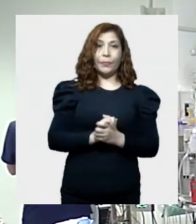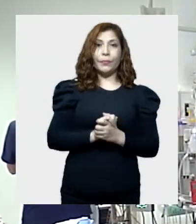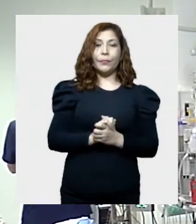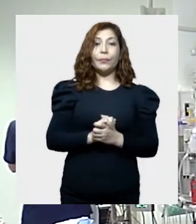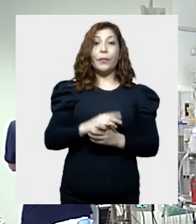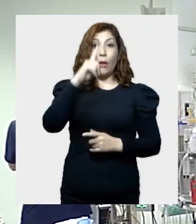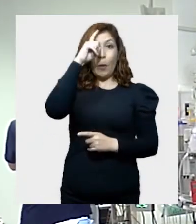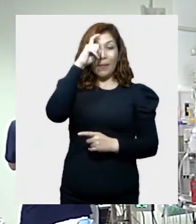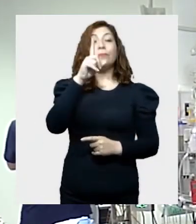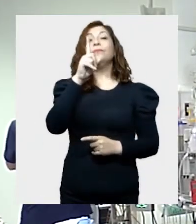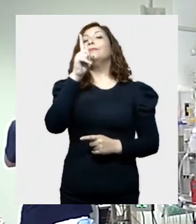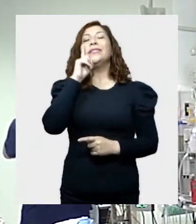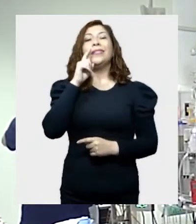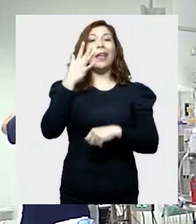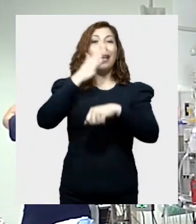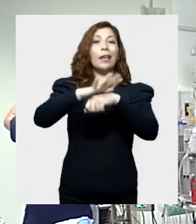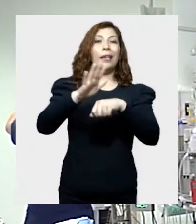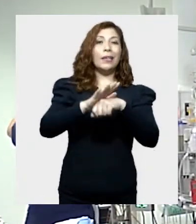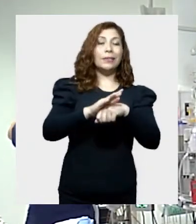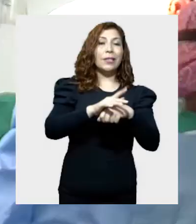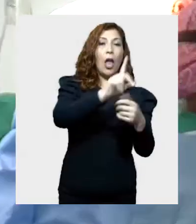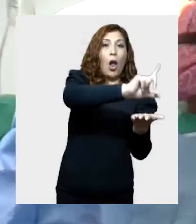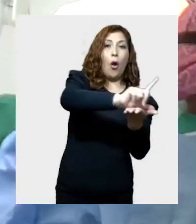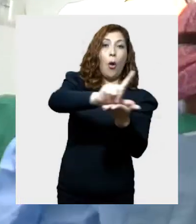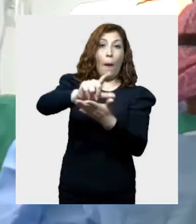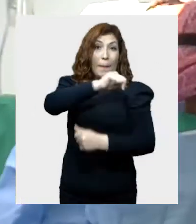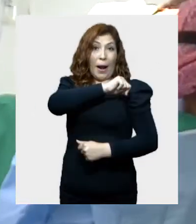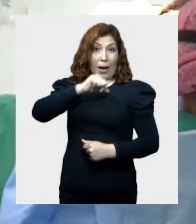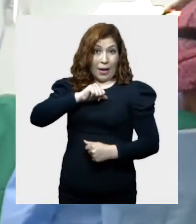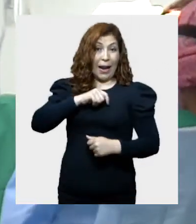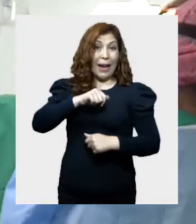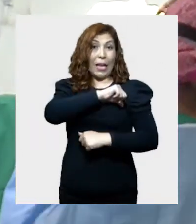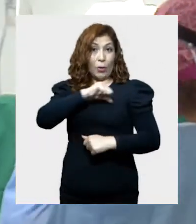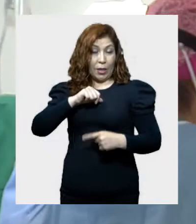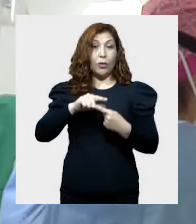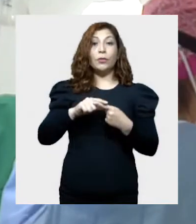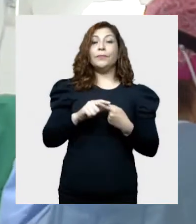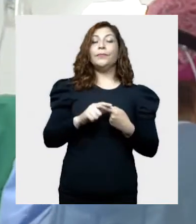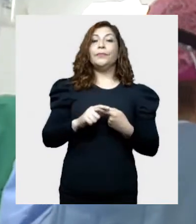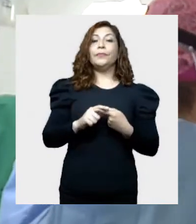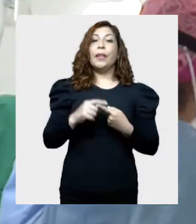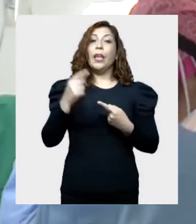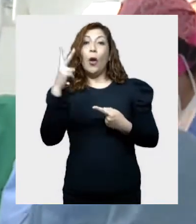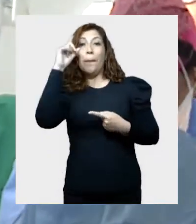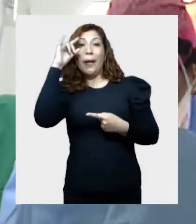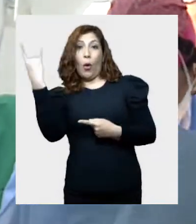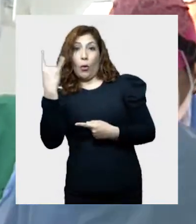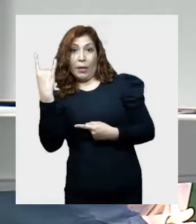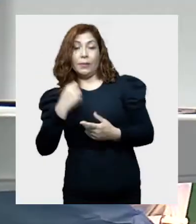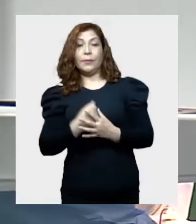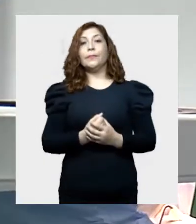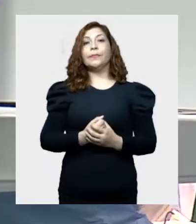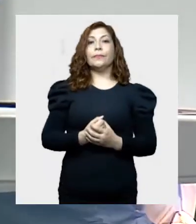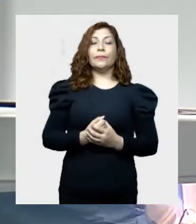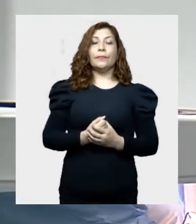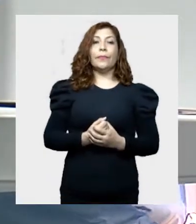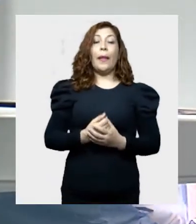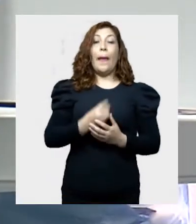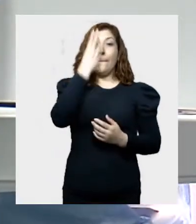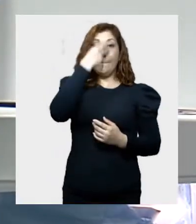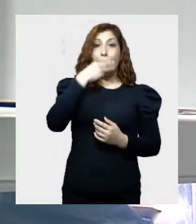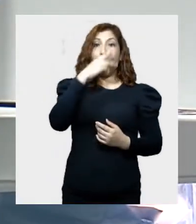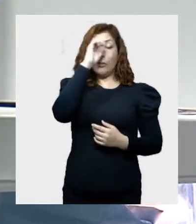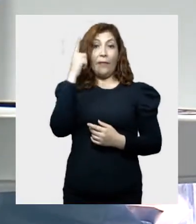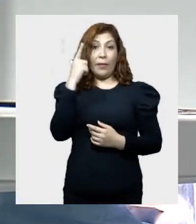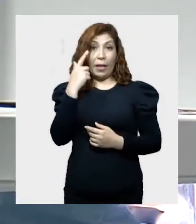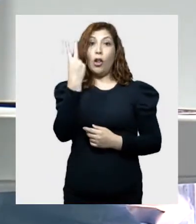El hospital cuenta con 15 pabellones quirúrgicos, 13 para cirugía electiva y 2 para urgencia. En marzo y abril